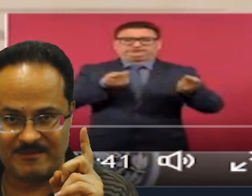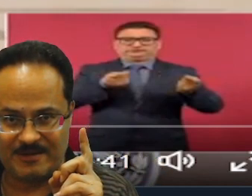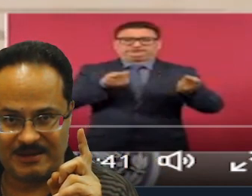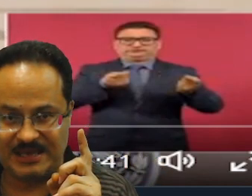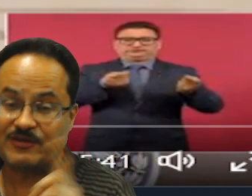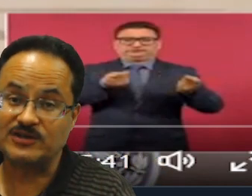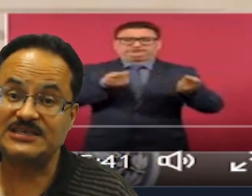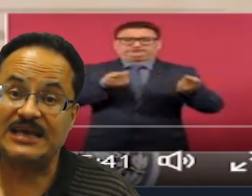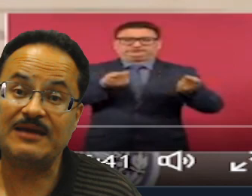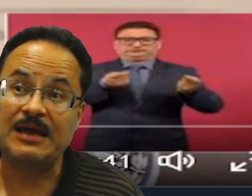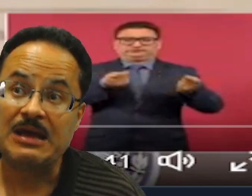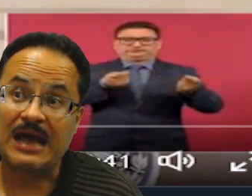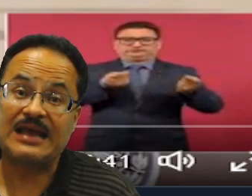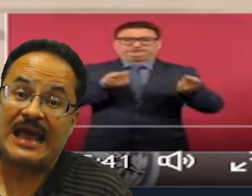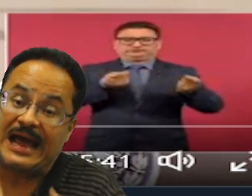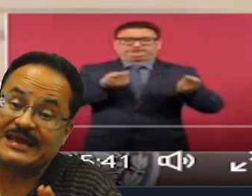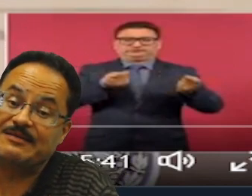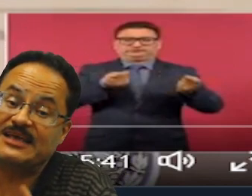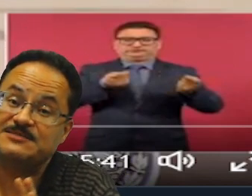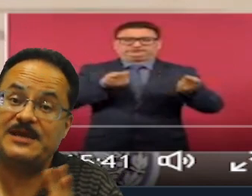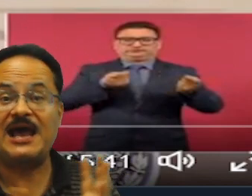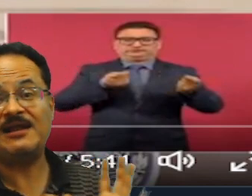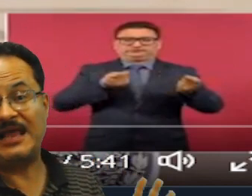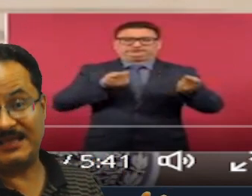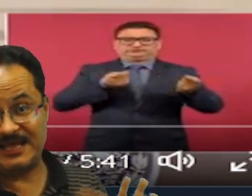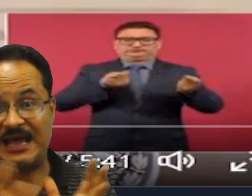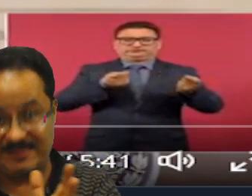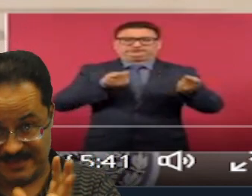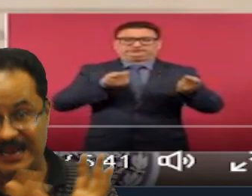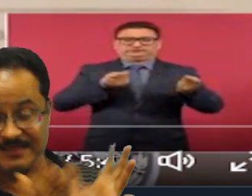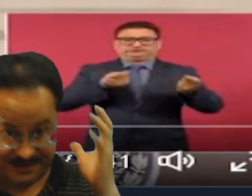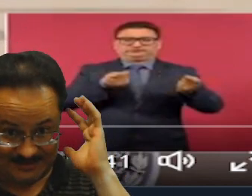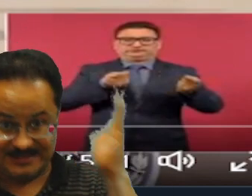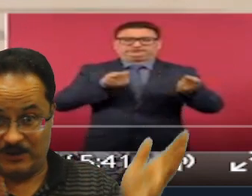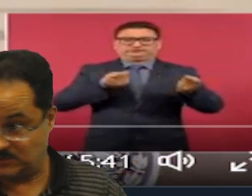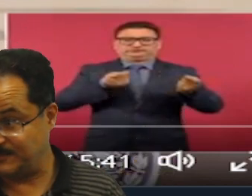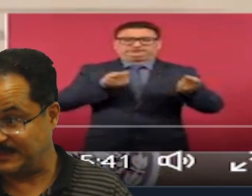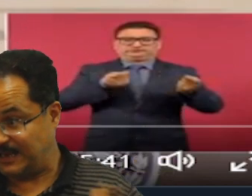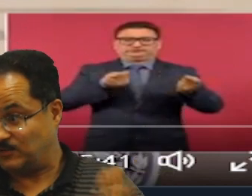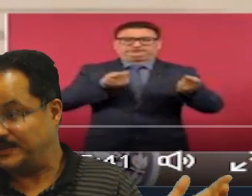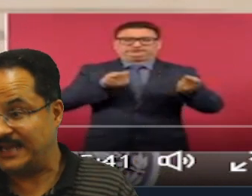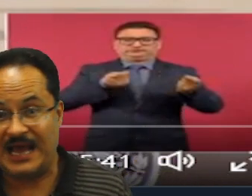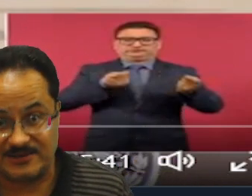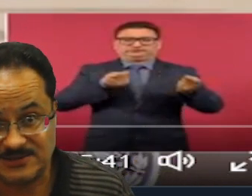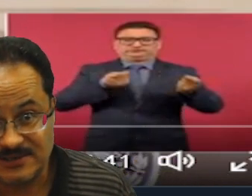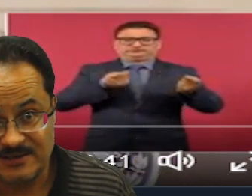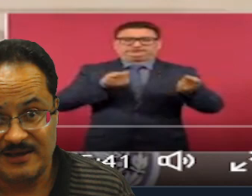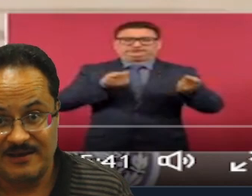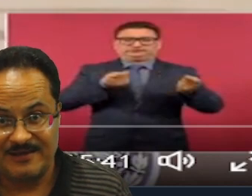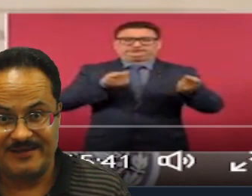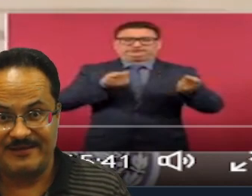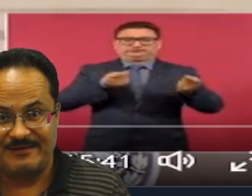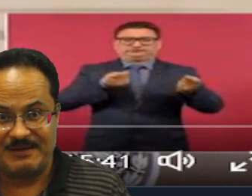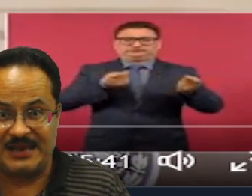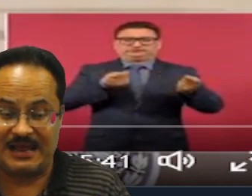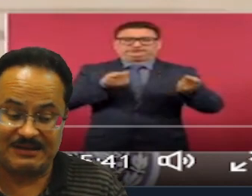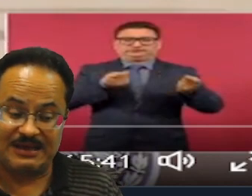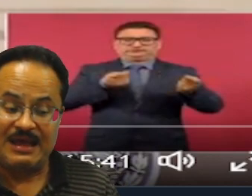Y entonces hay que hay que desviar la idea de la de los de los mexicanos